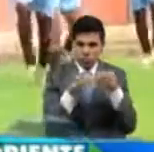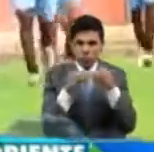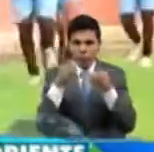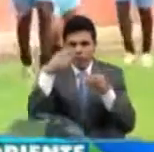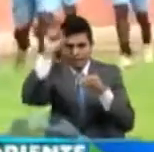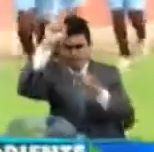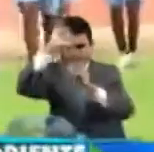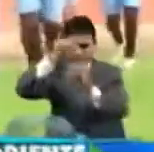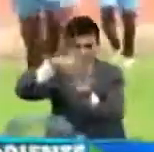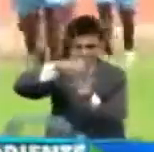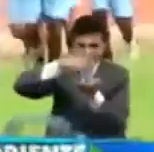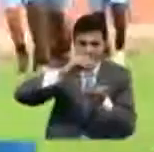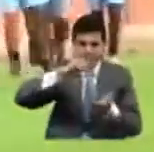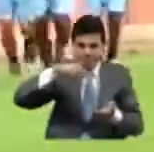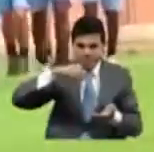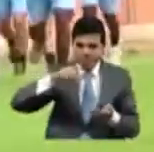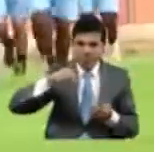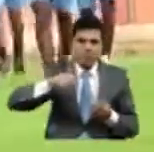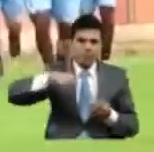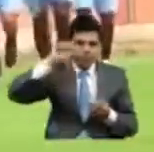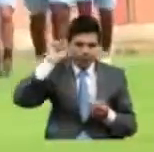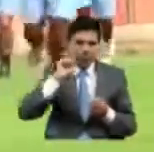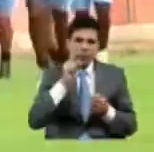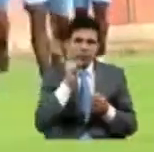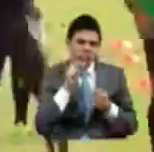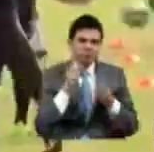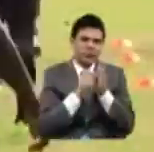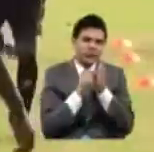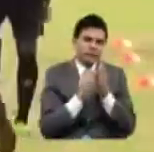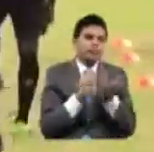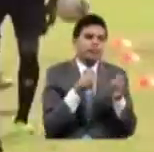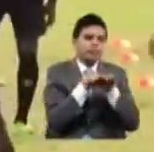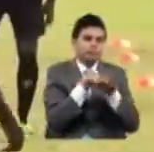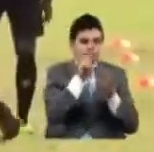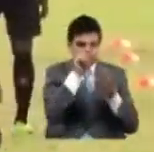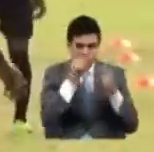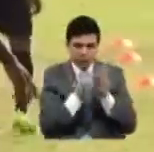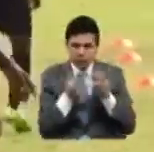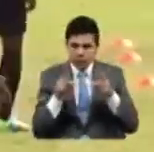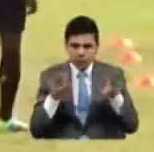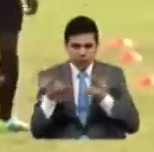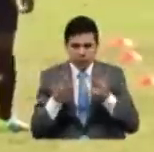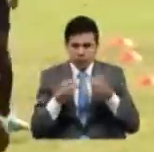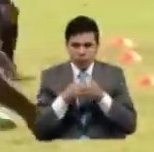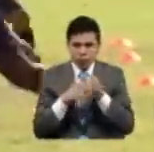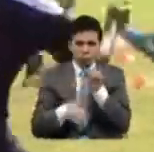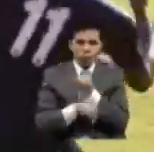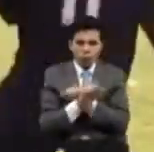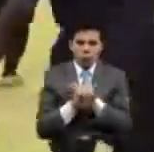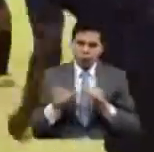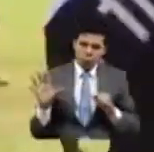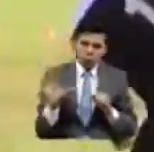Copa. Aunque el técnico no confirmó la nómina, dentro de los convocados están todos los futbolistas que vienen actuando en la Liga.